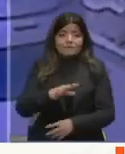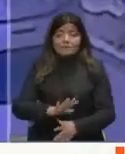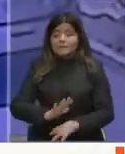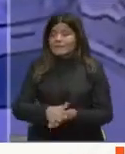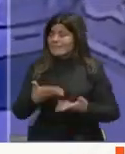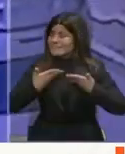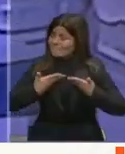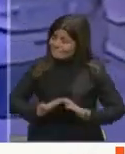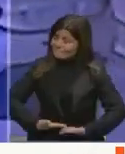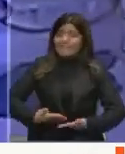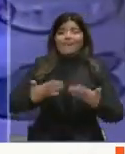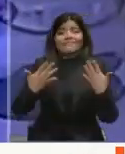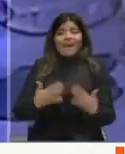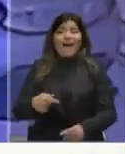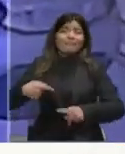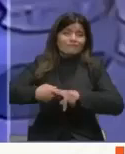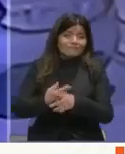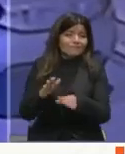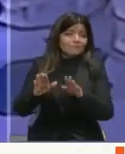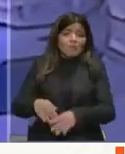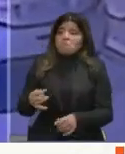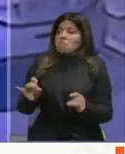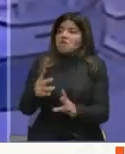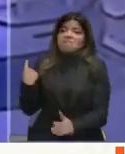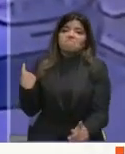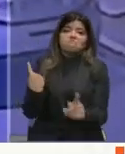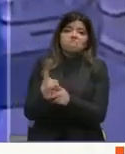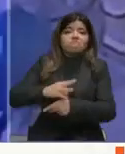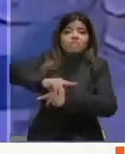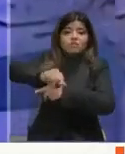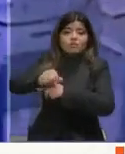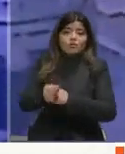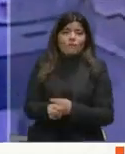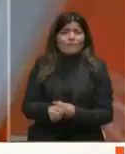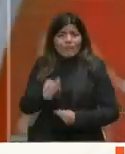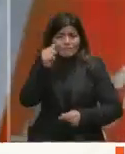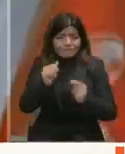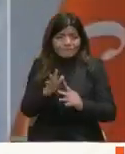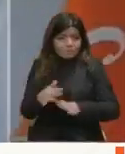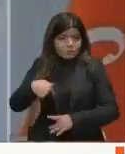de la injusticia, de que cualquiera llegue y se lleve lo que tanto costó tener.